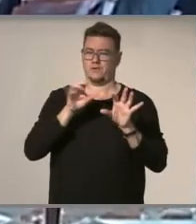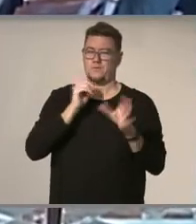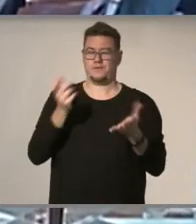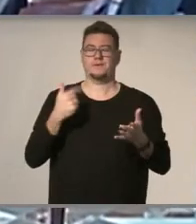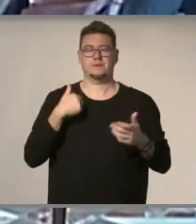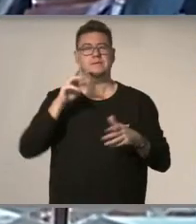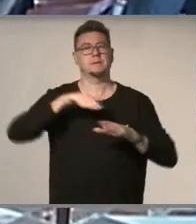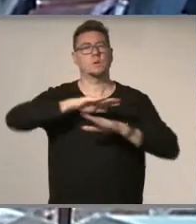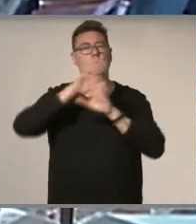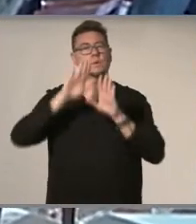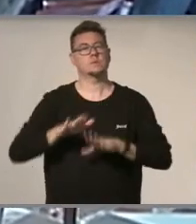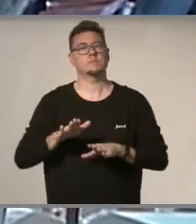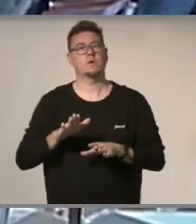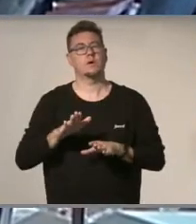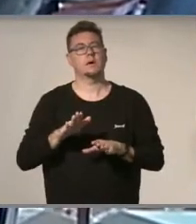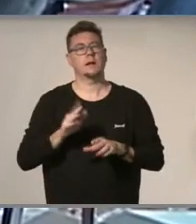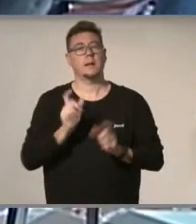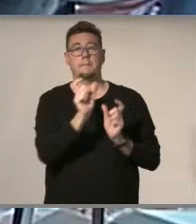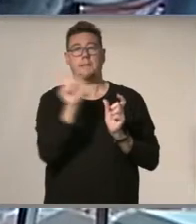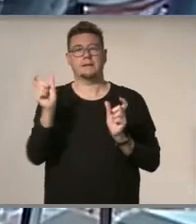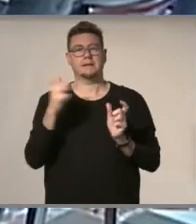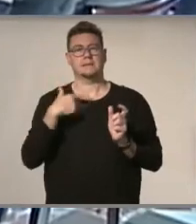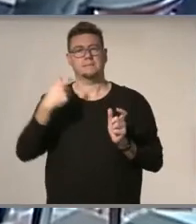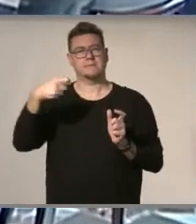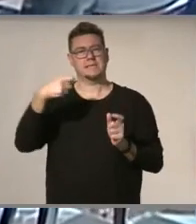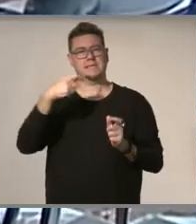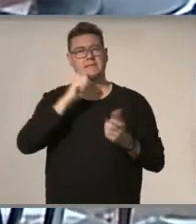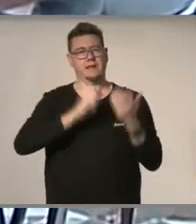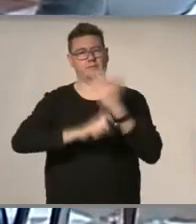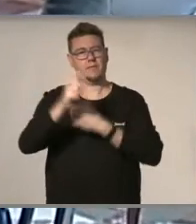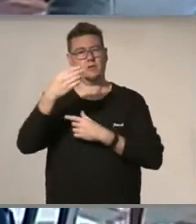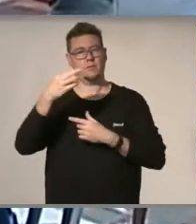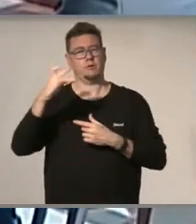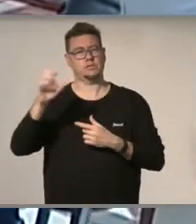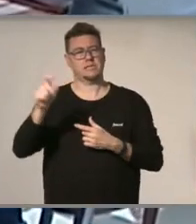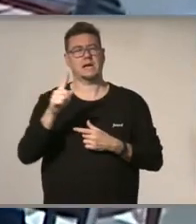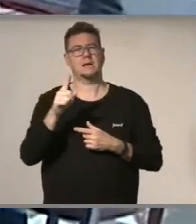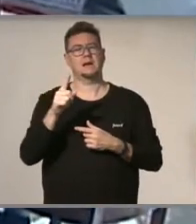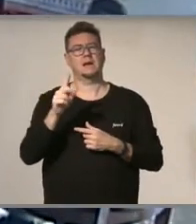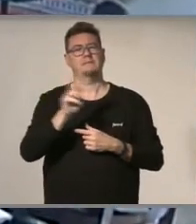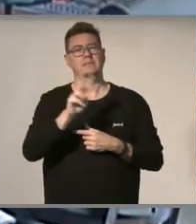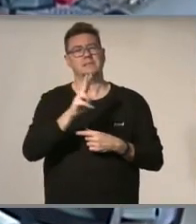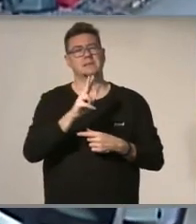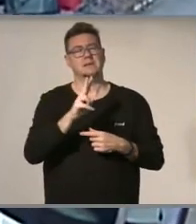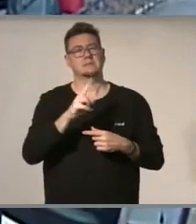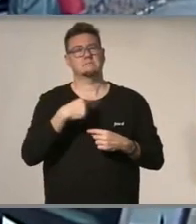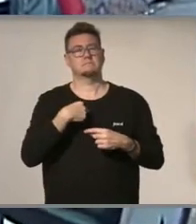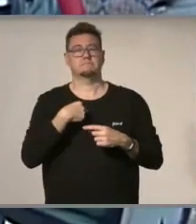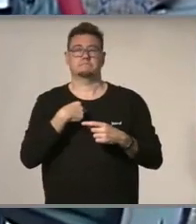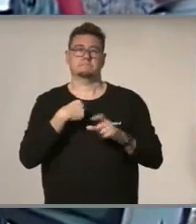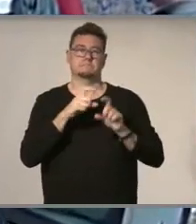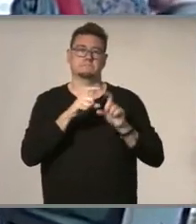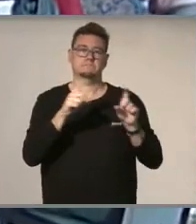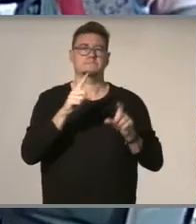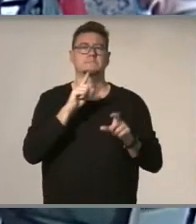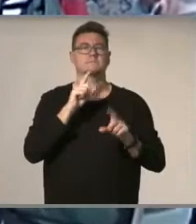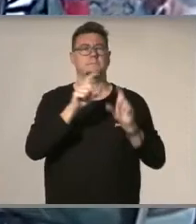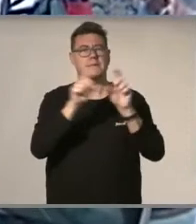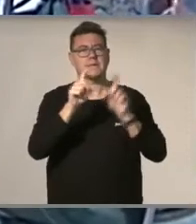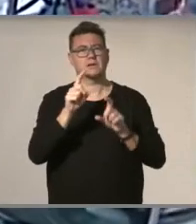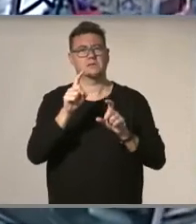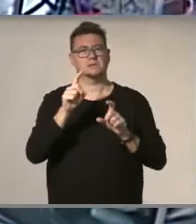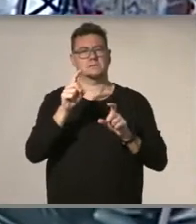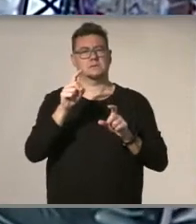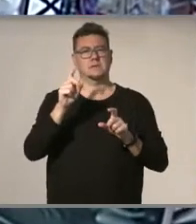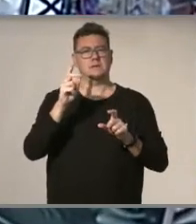también a las últimas palabras del presidente de la Fundación Broseta, decirte que los empresarios y querido presidente de la Generalitat y ministra